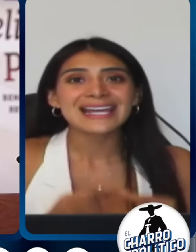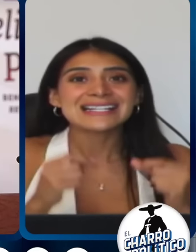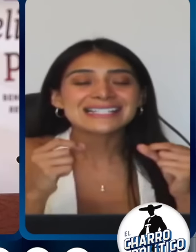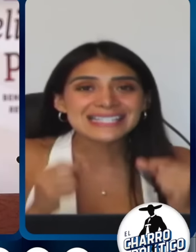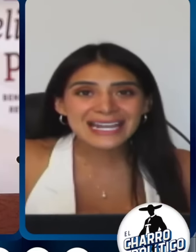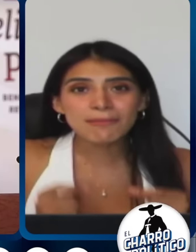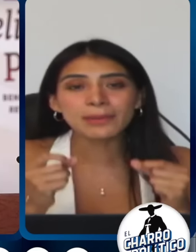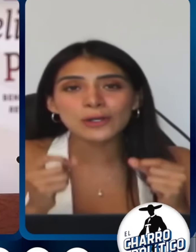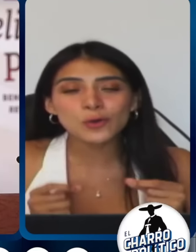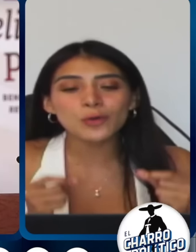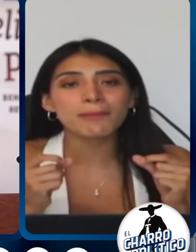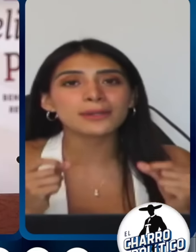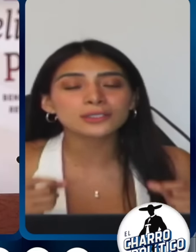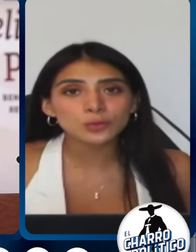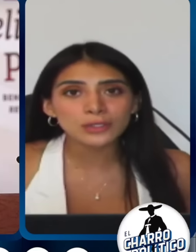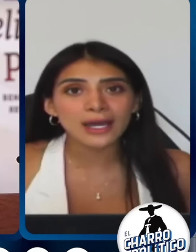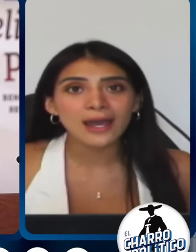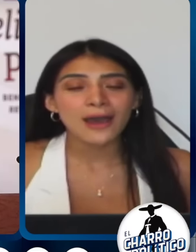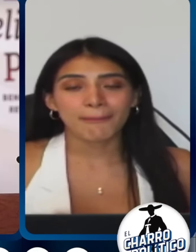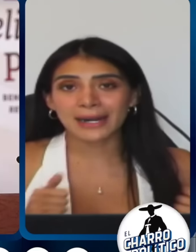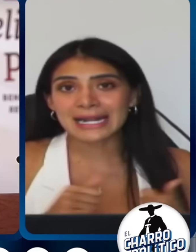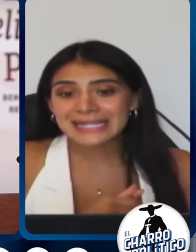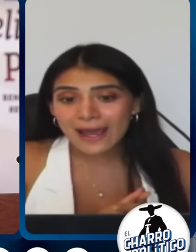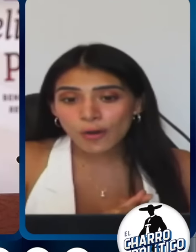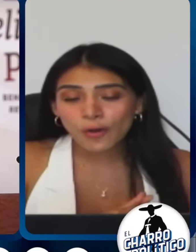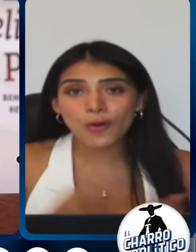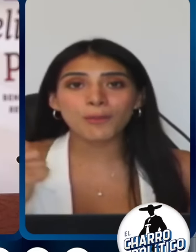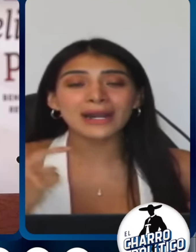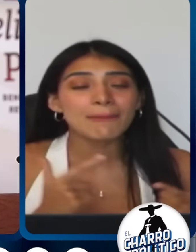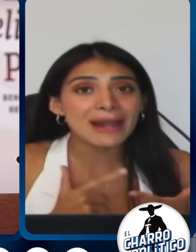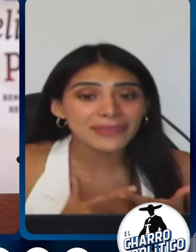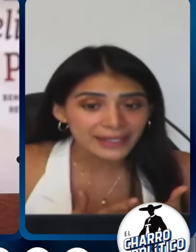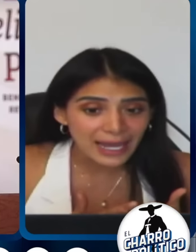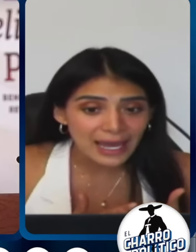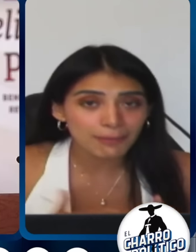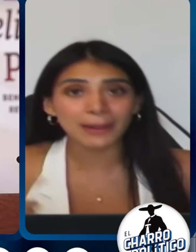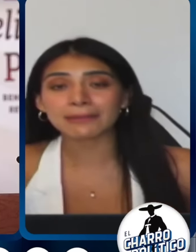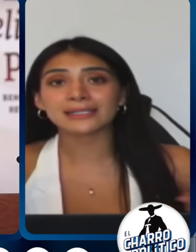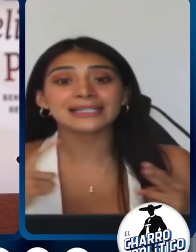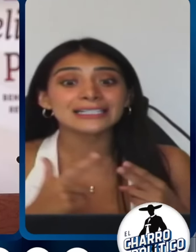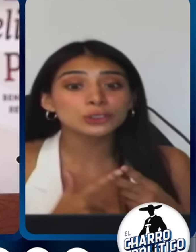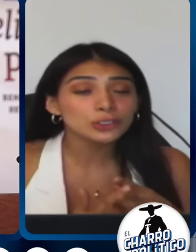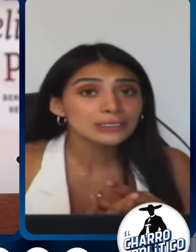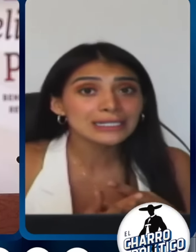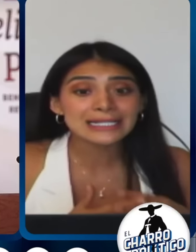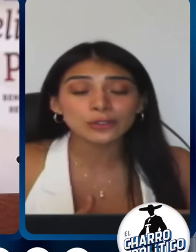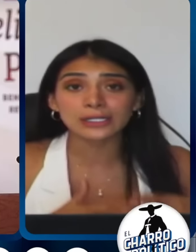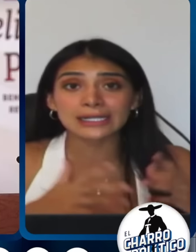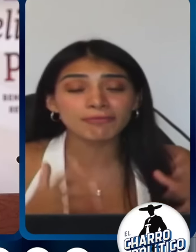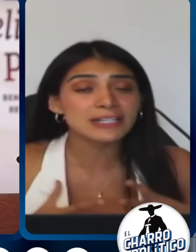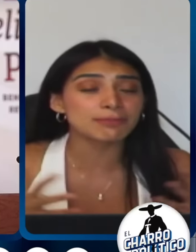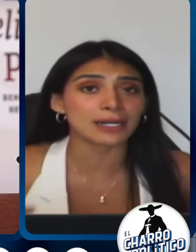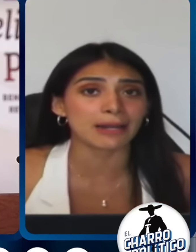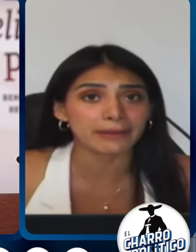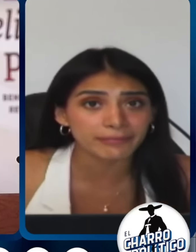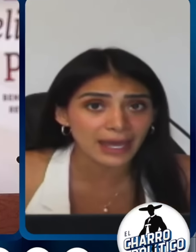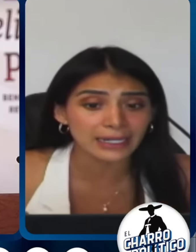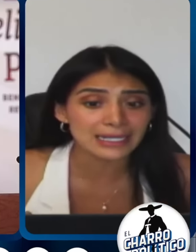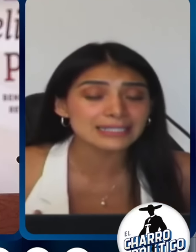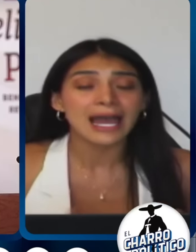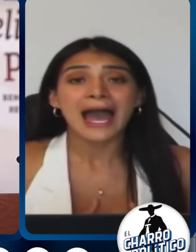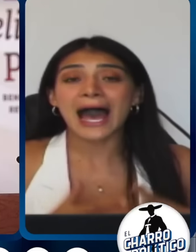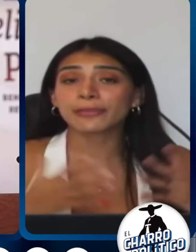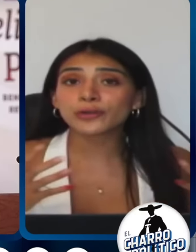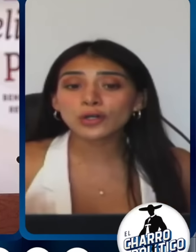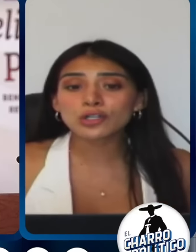parte siempre hubo apertura para el diálogo, para platicar, para invitar a todas las corrientes